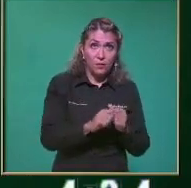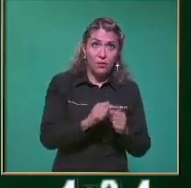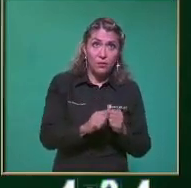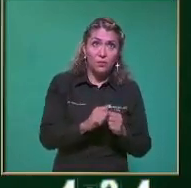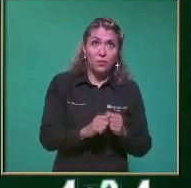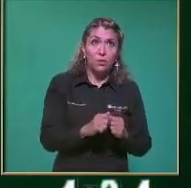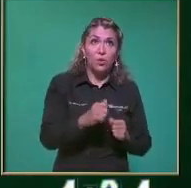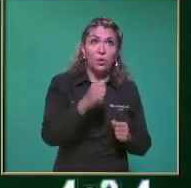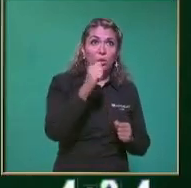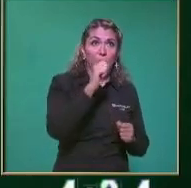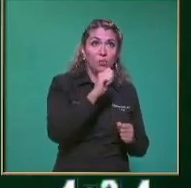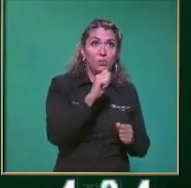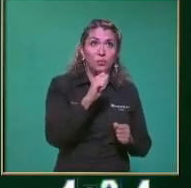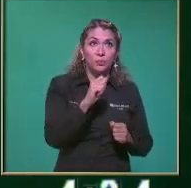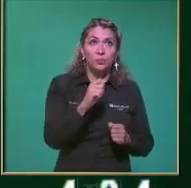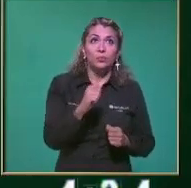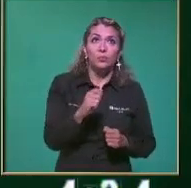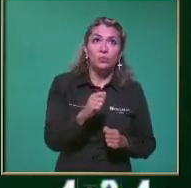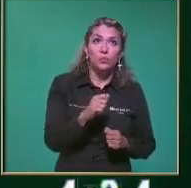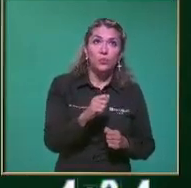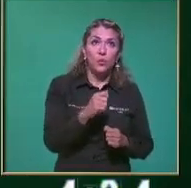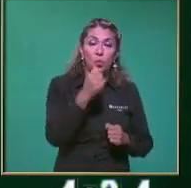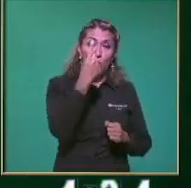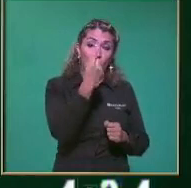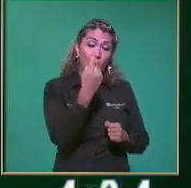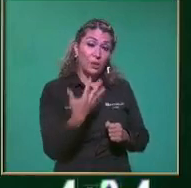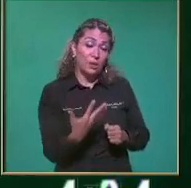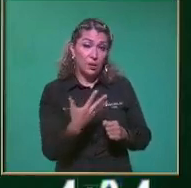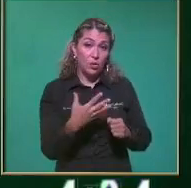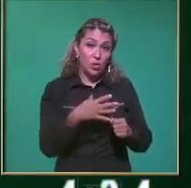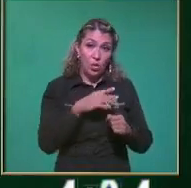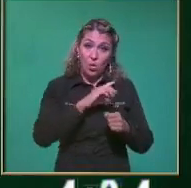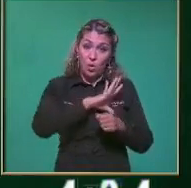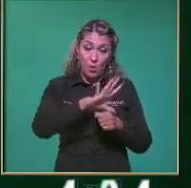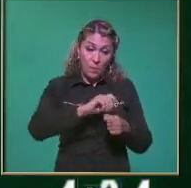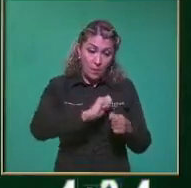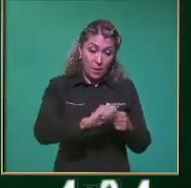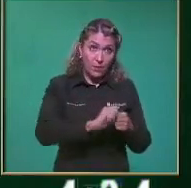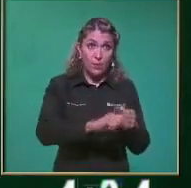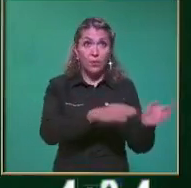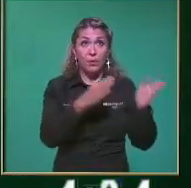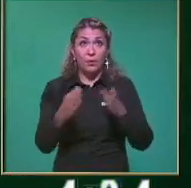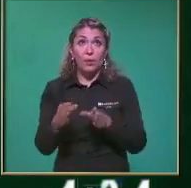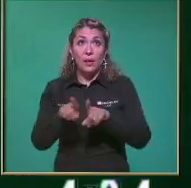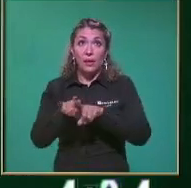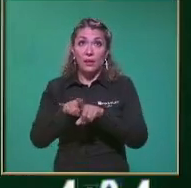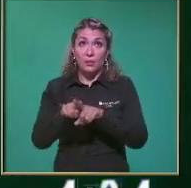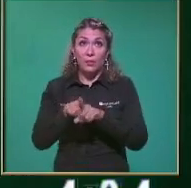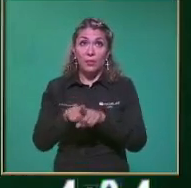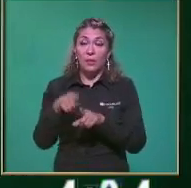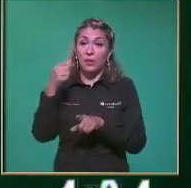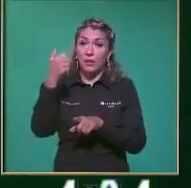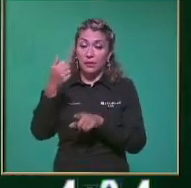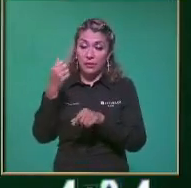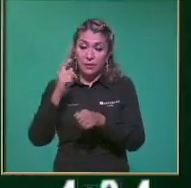Y su papá, el resto, lo que les faltaba. Pregunta, ¿qué parte del costo del juego aportó su